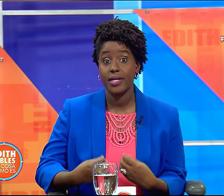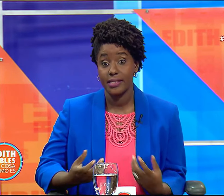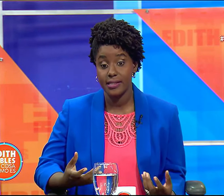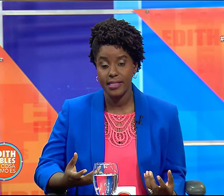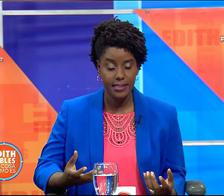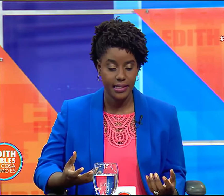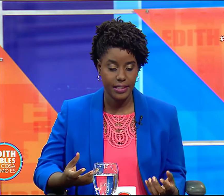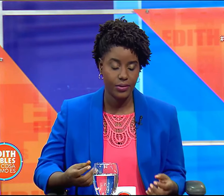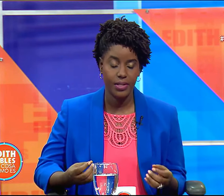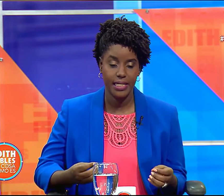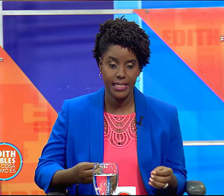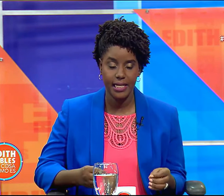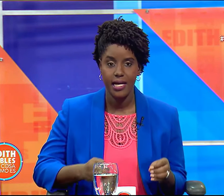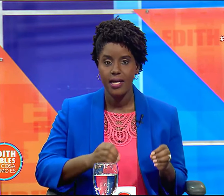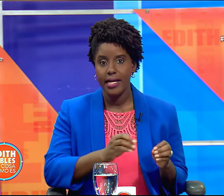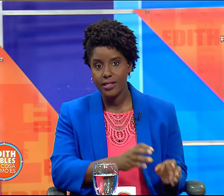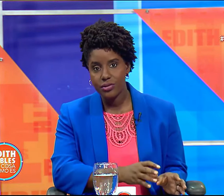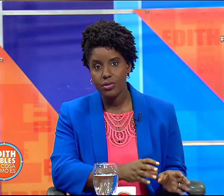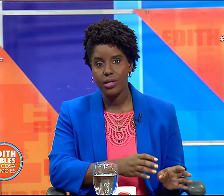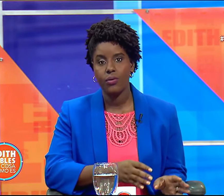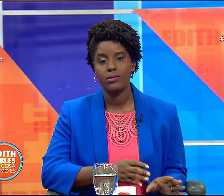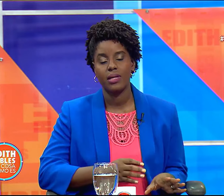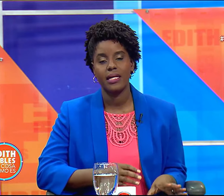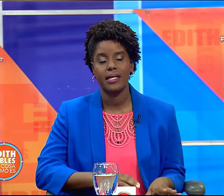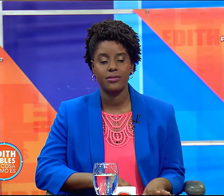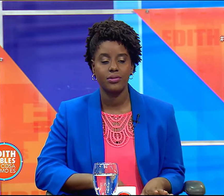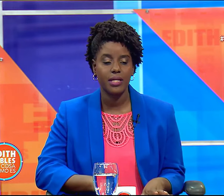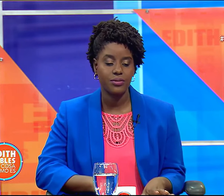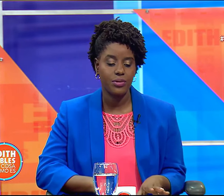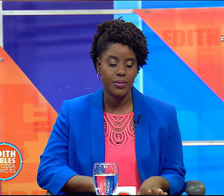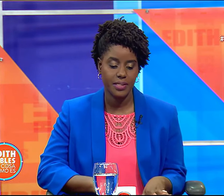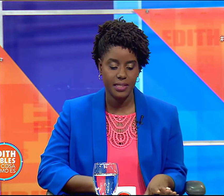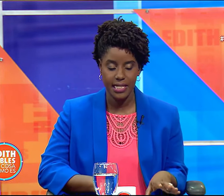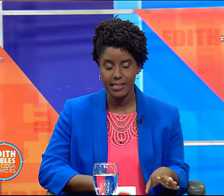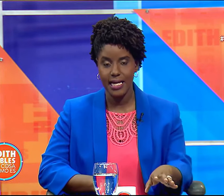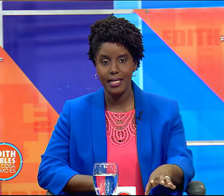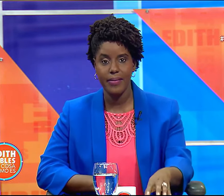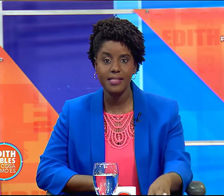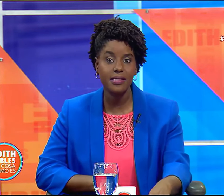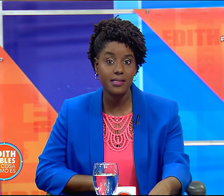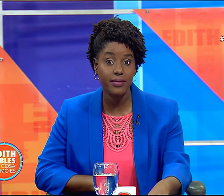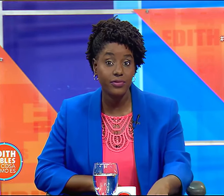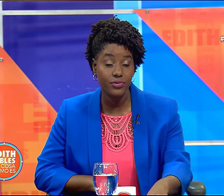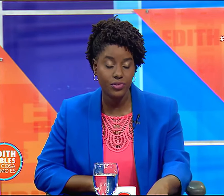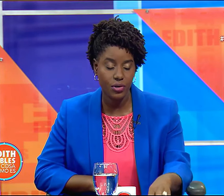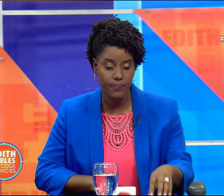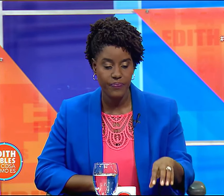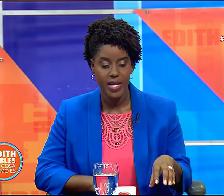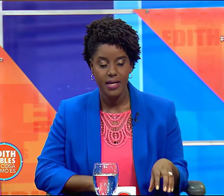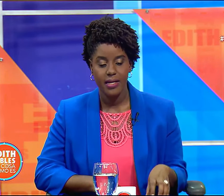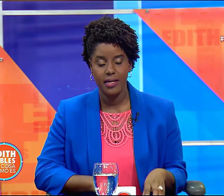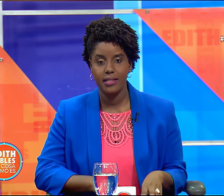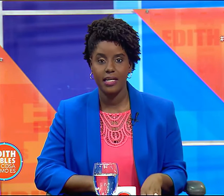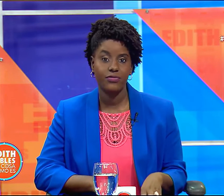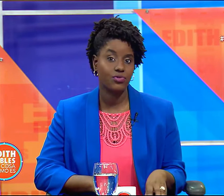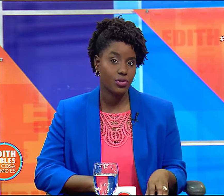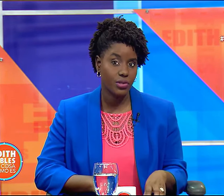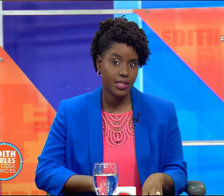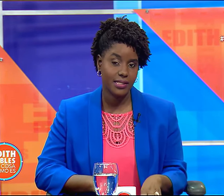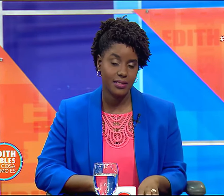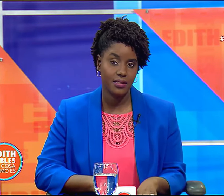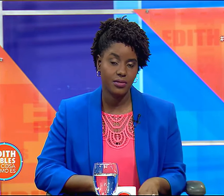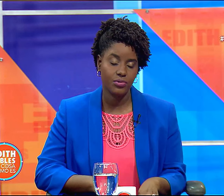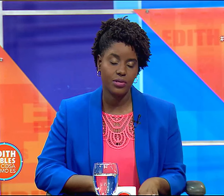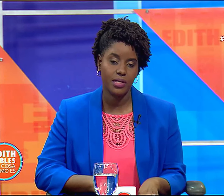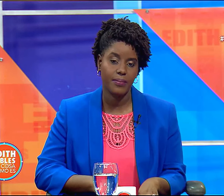Dominicano necesita en sentido general. Esto en cuanto a la reacción de las universidades. Además de esta función, de la fusión de